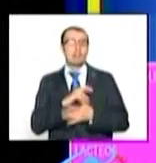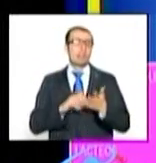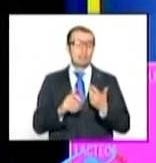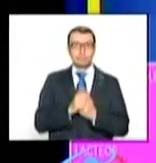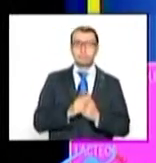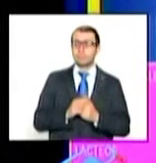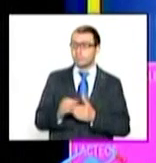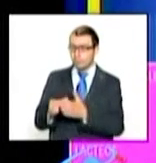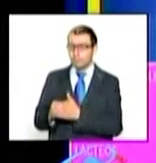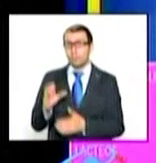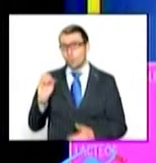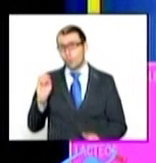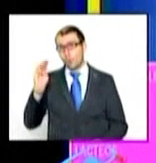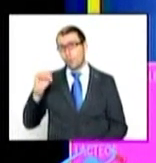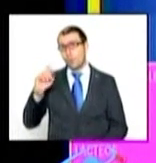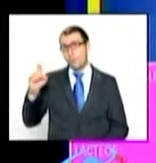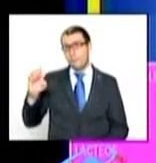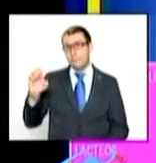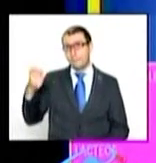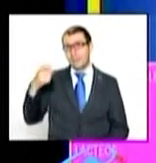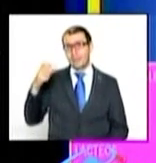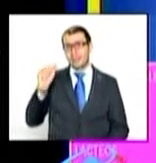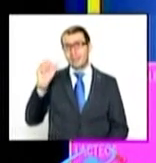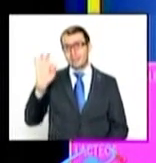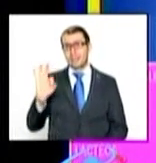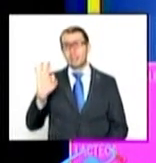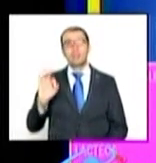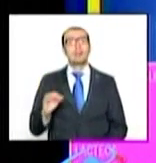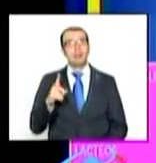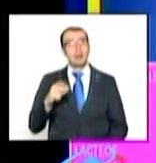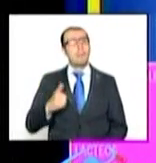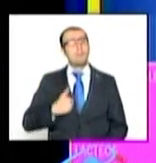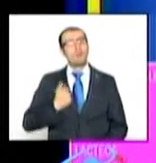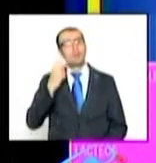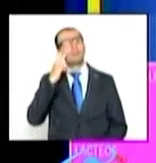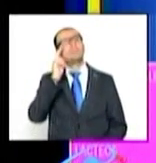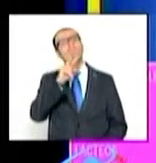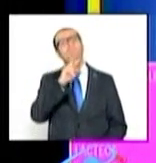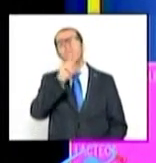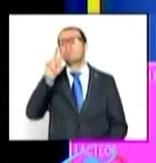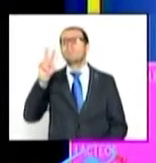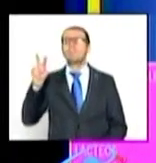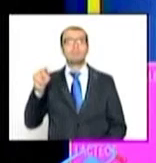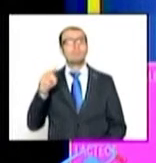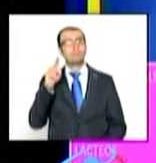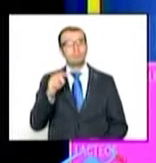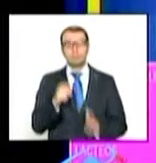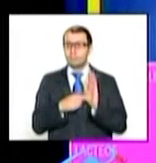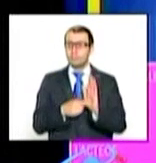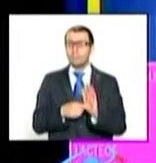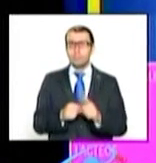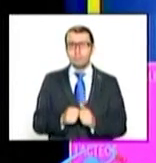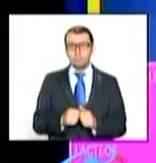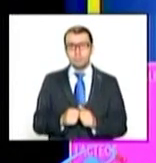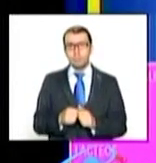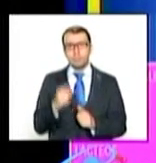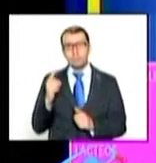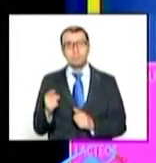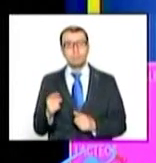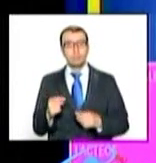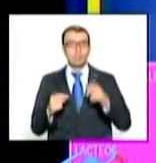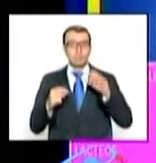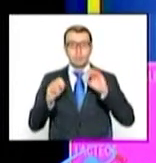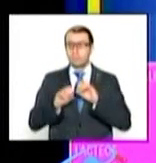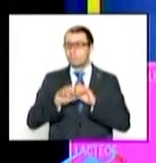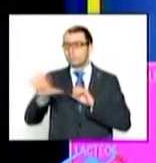grasas omegas 3, por ejemplo, aquí están viendo, y aprovechemos la diapositiva como nos muestran, ahí las grasas se dividen en realidad en 2, pues